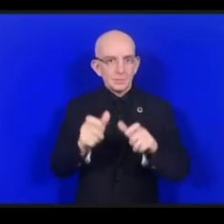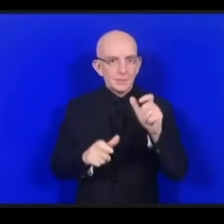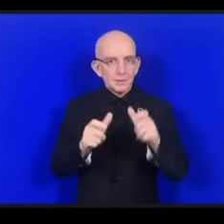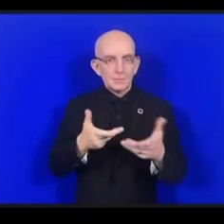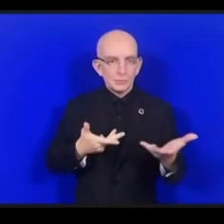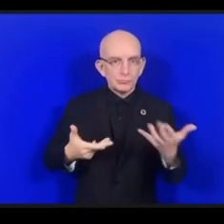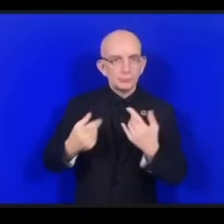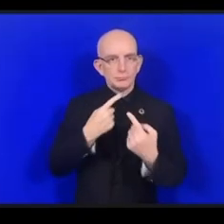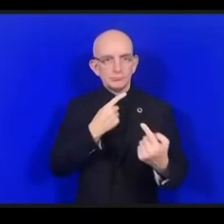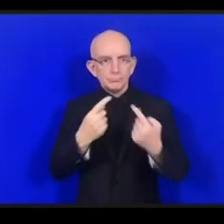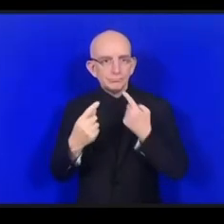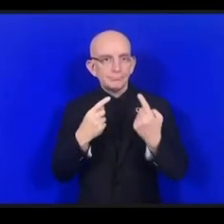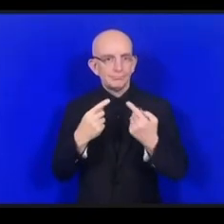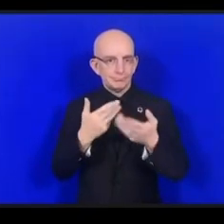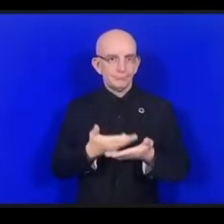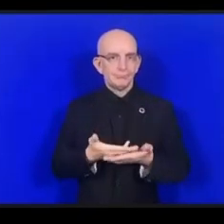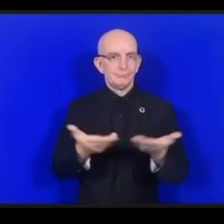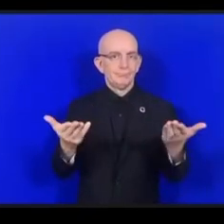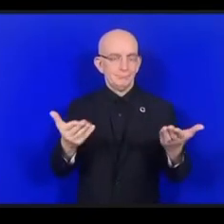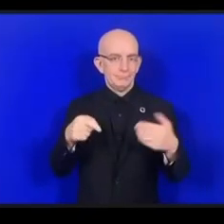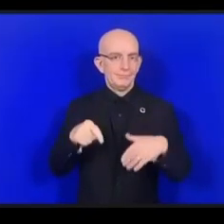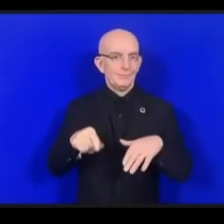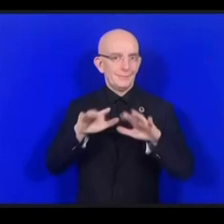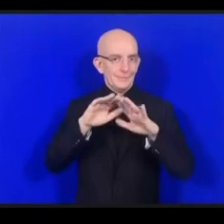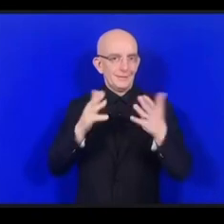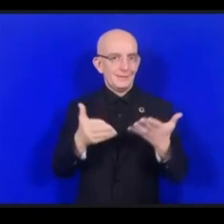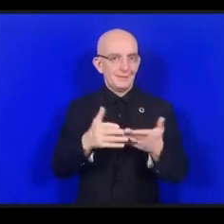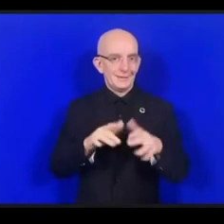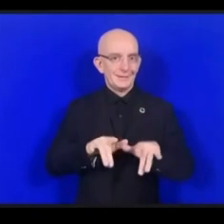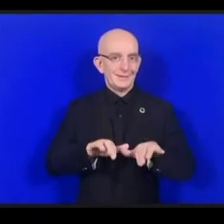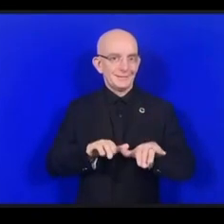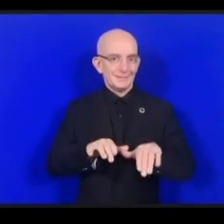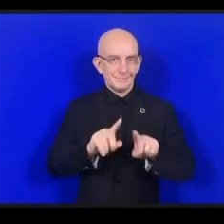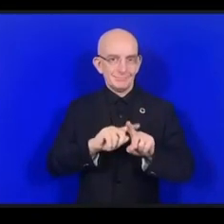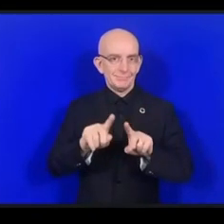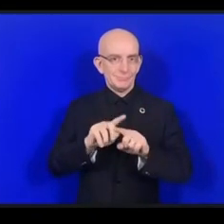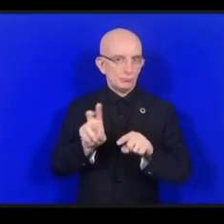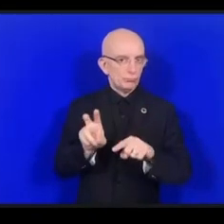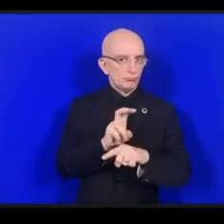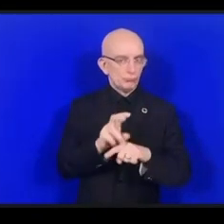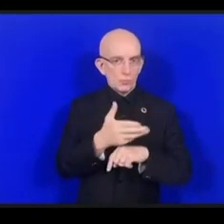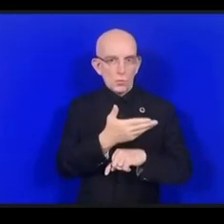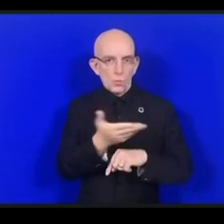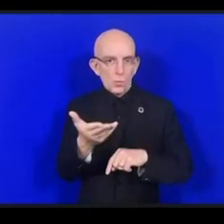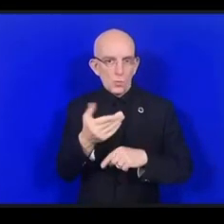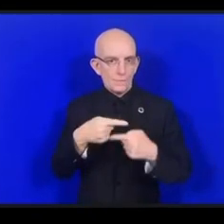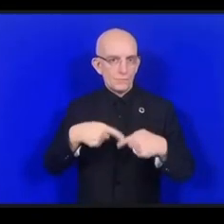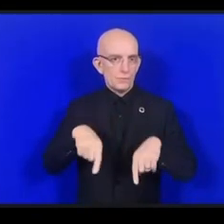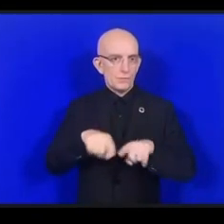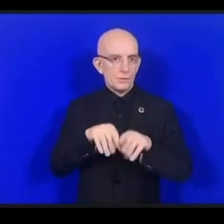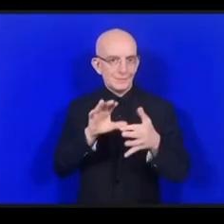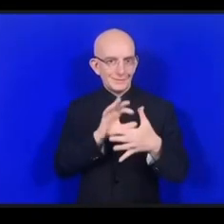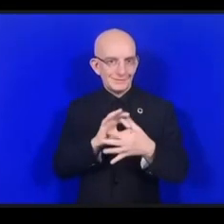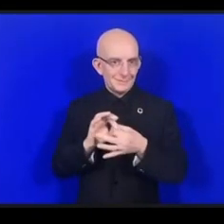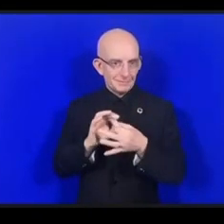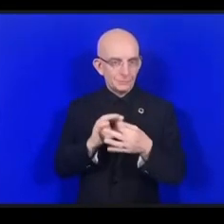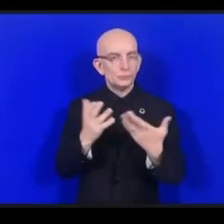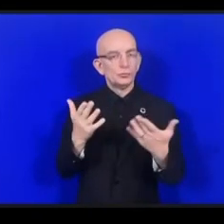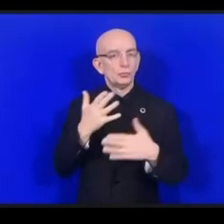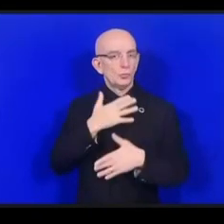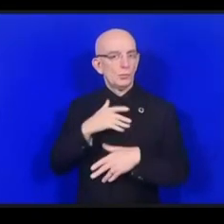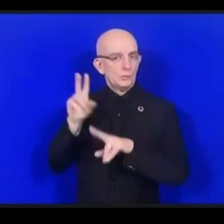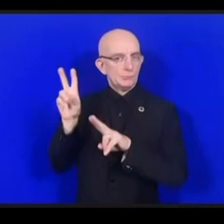que el subsecretario general de asuntos económicos y sociales el señor espero haberlo